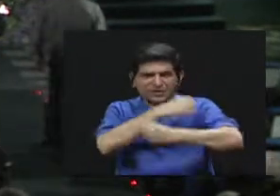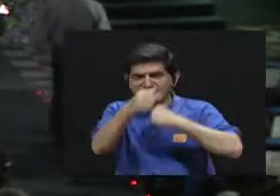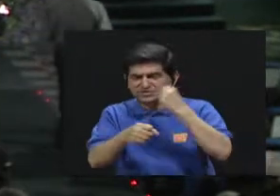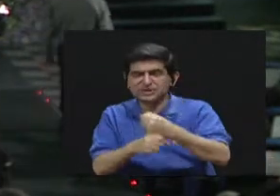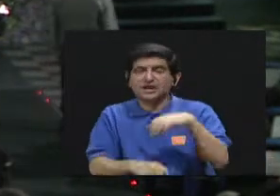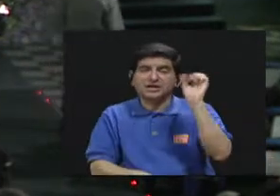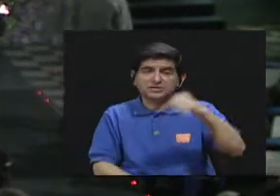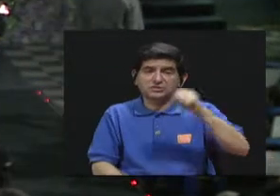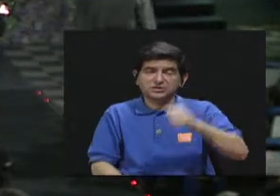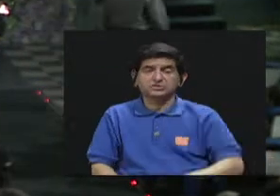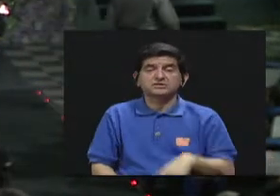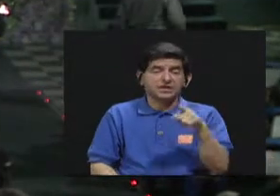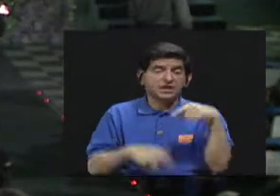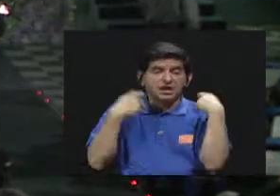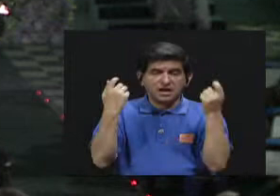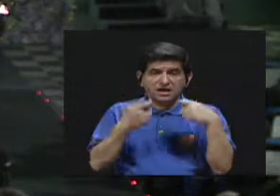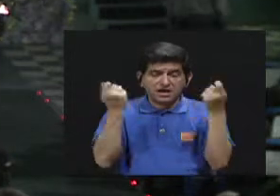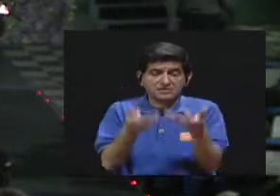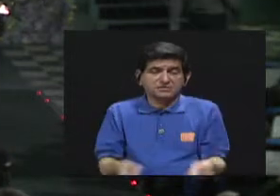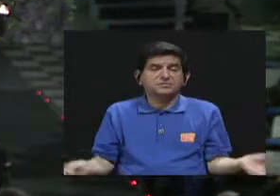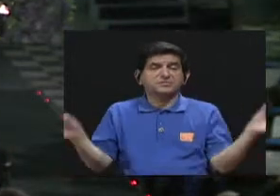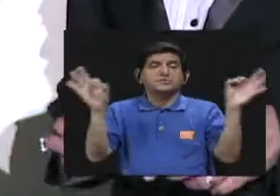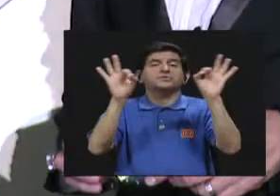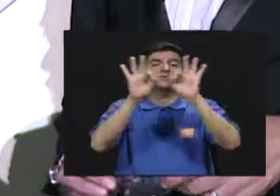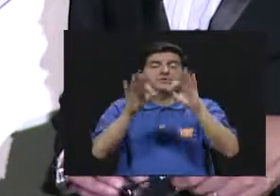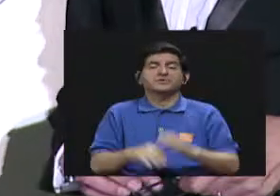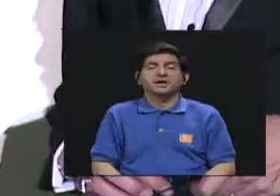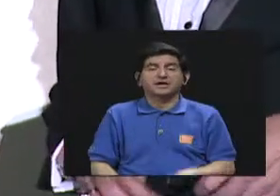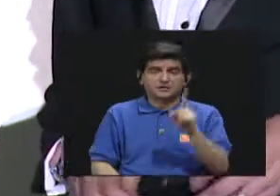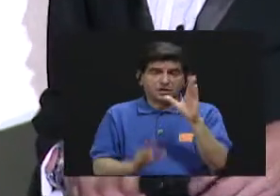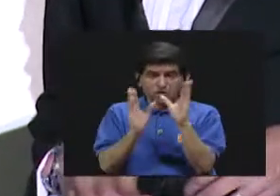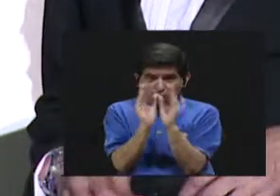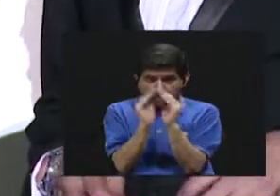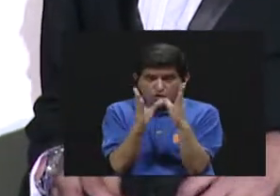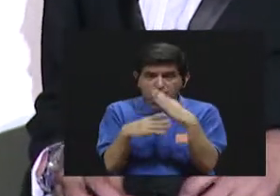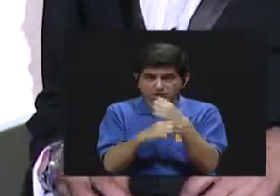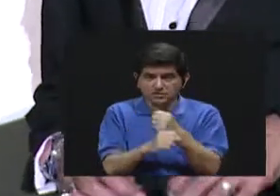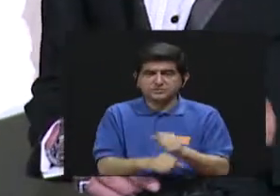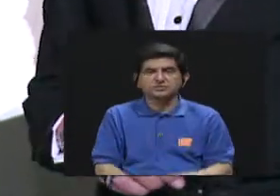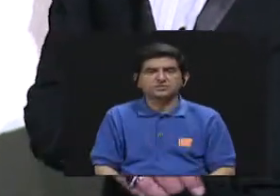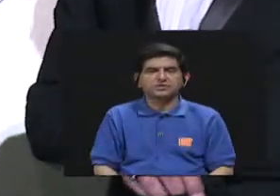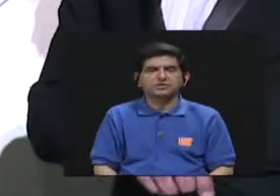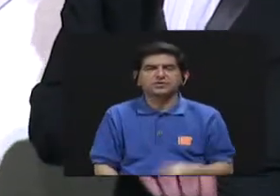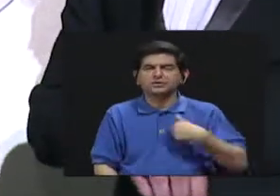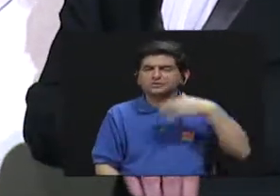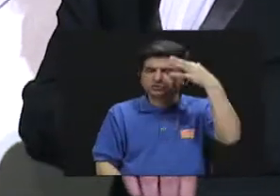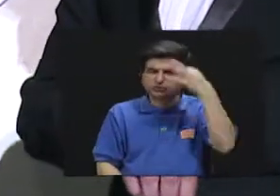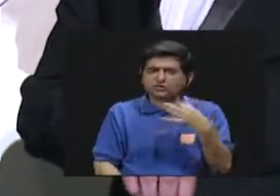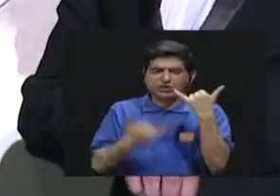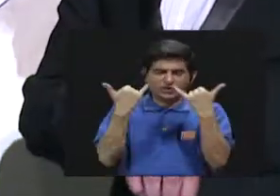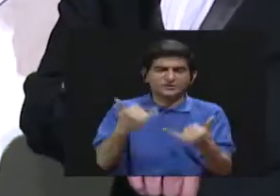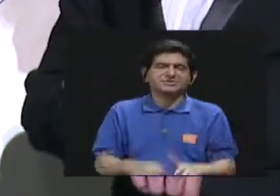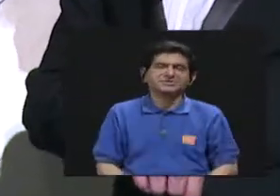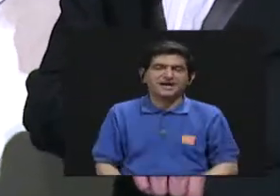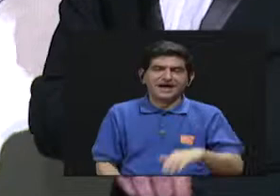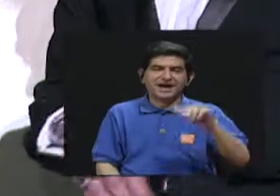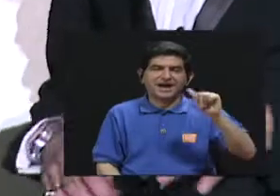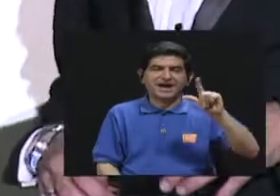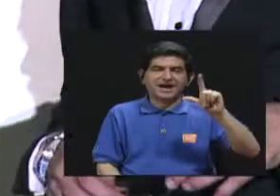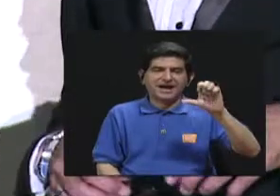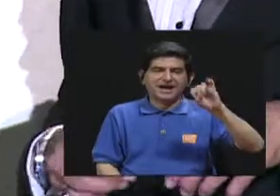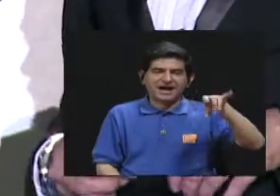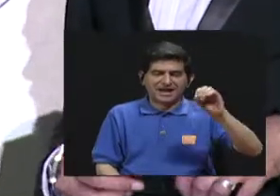este festival eso fue muy importante, ¿verdad? Se realizó un congreso y... Creo que, bueno, ya Alejo como que fue bastante